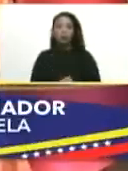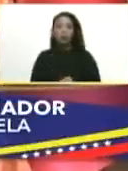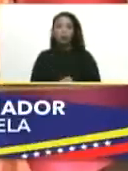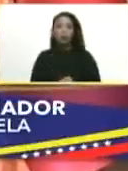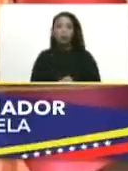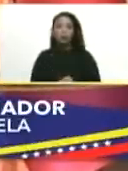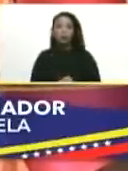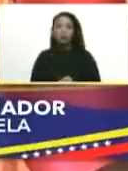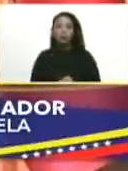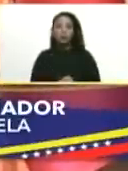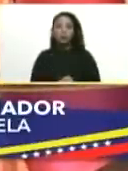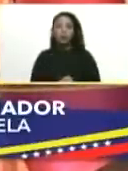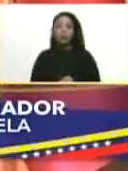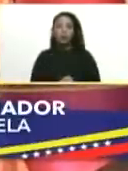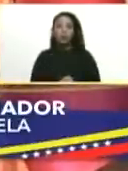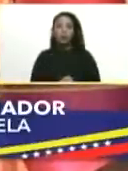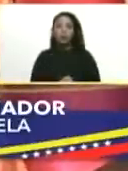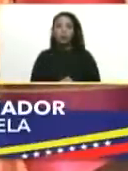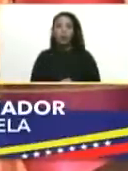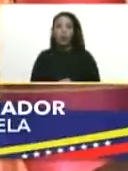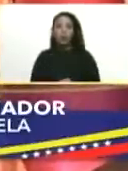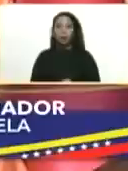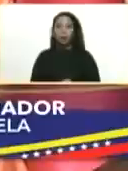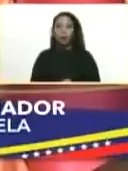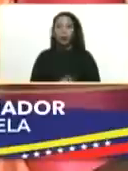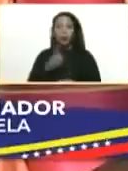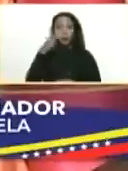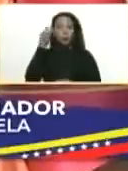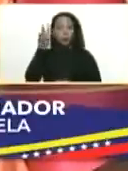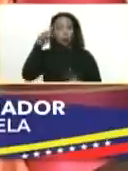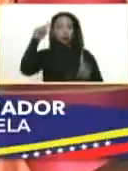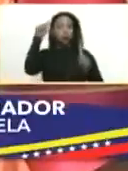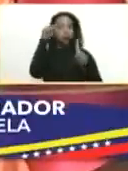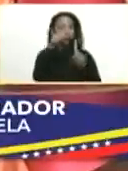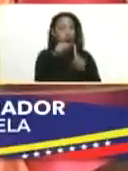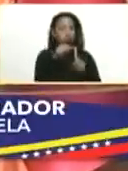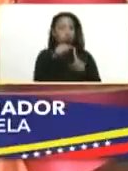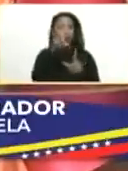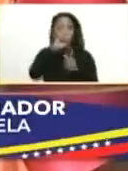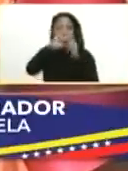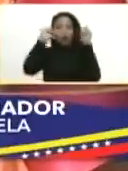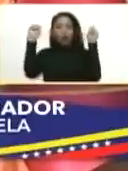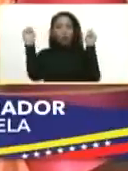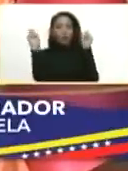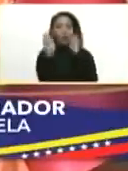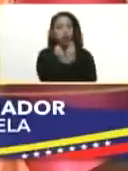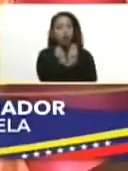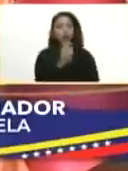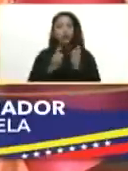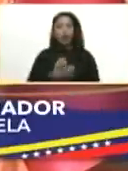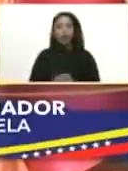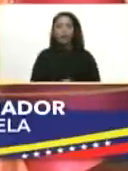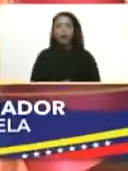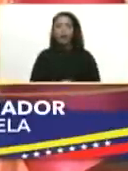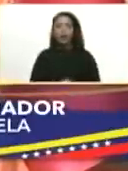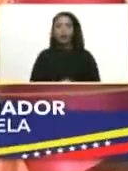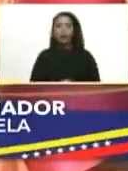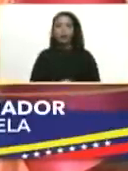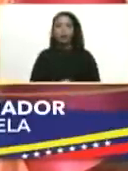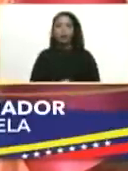El siglo XXI está siendo testigo de una de las transformaciones civilizatorias más